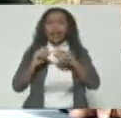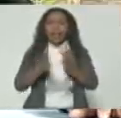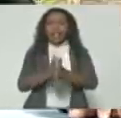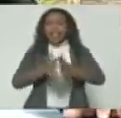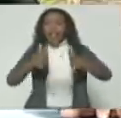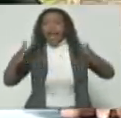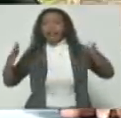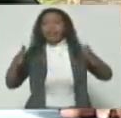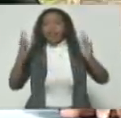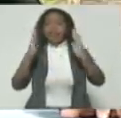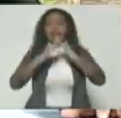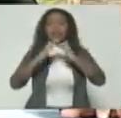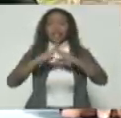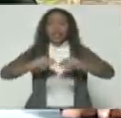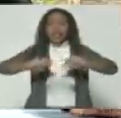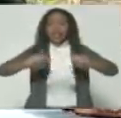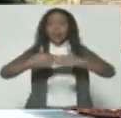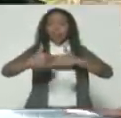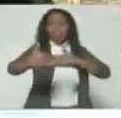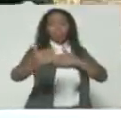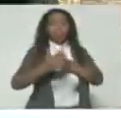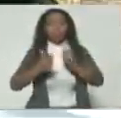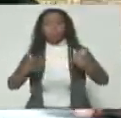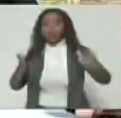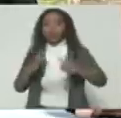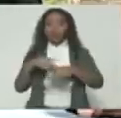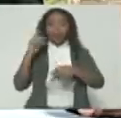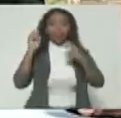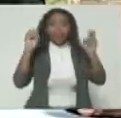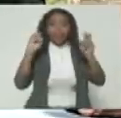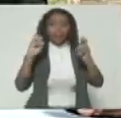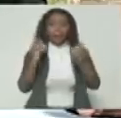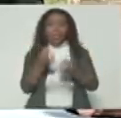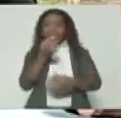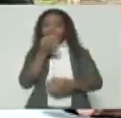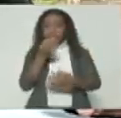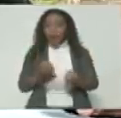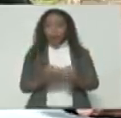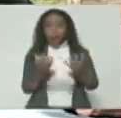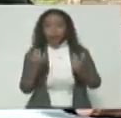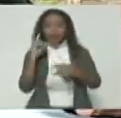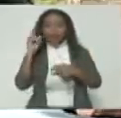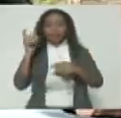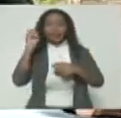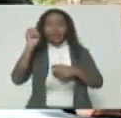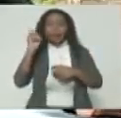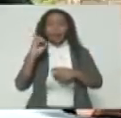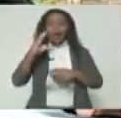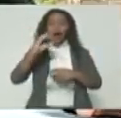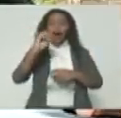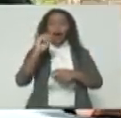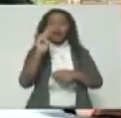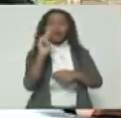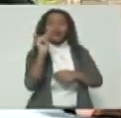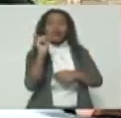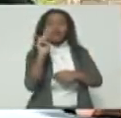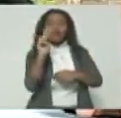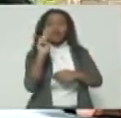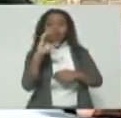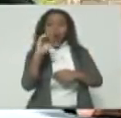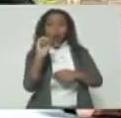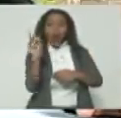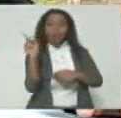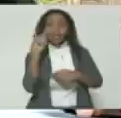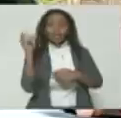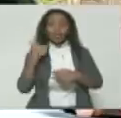ganaderos, y ahora están produciendo pues rubros vegetales en la modalidad de conuco, que es un esquema de producción que estamos